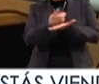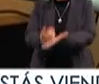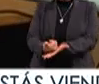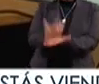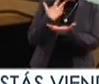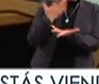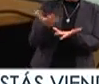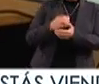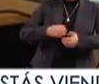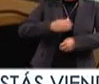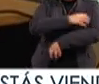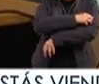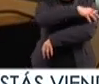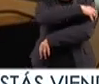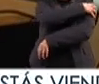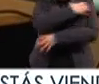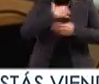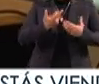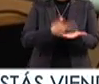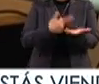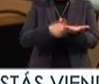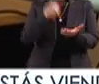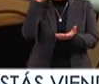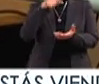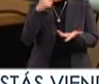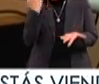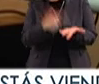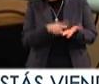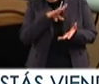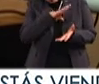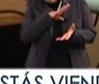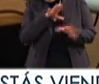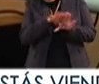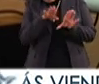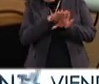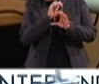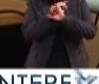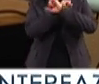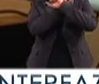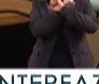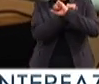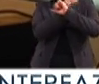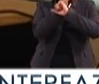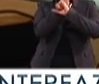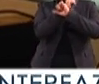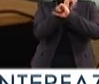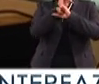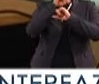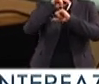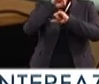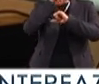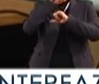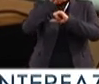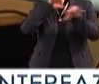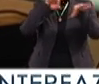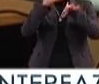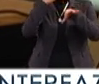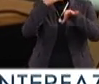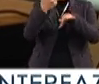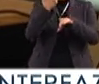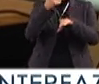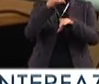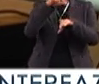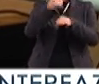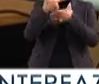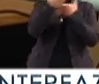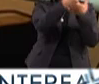proinflamatorio se crea cierta resistencia a la insulina que es la hormona